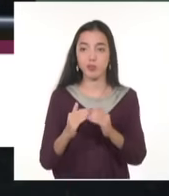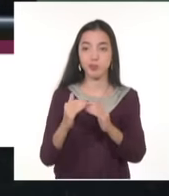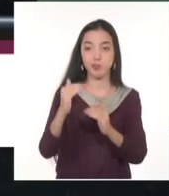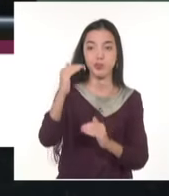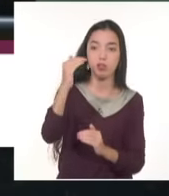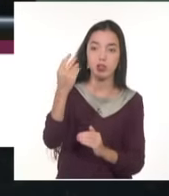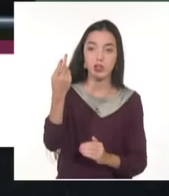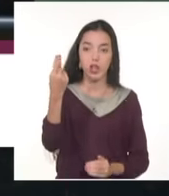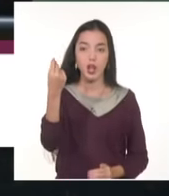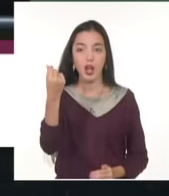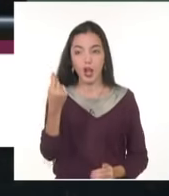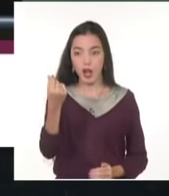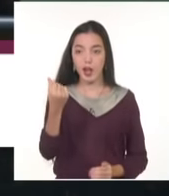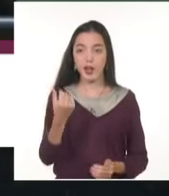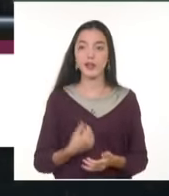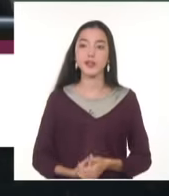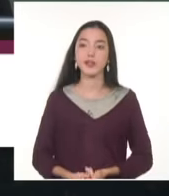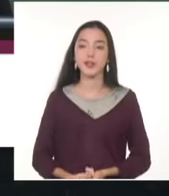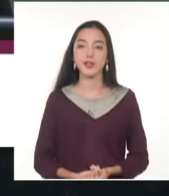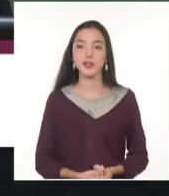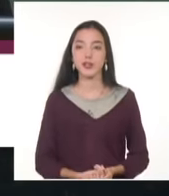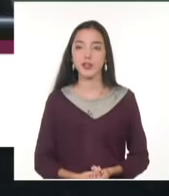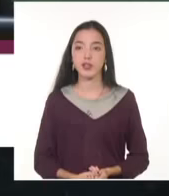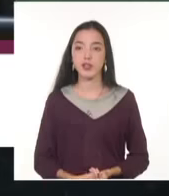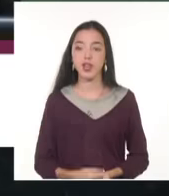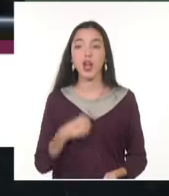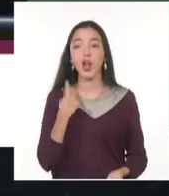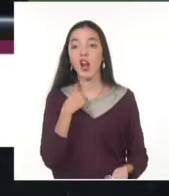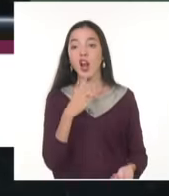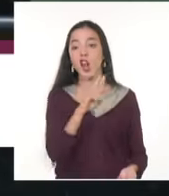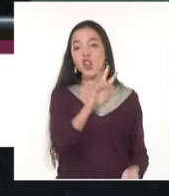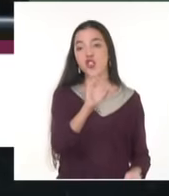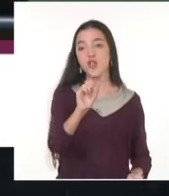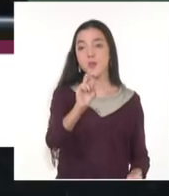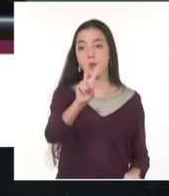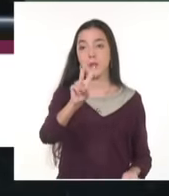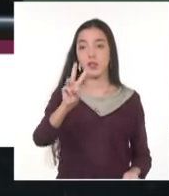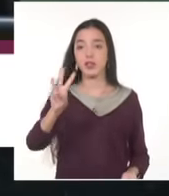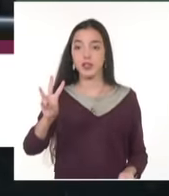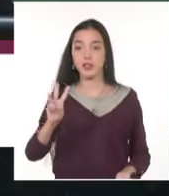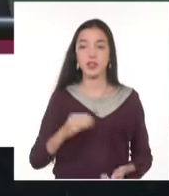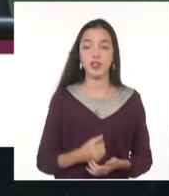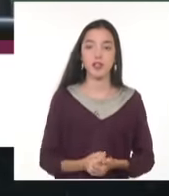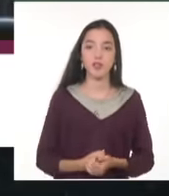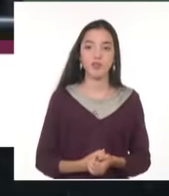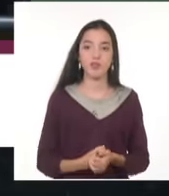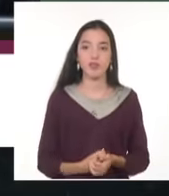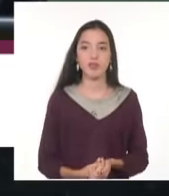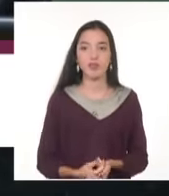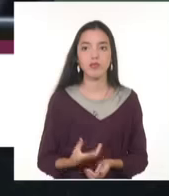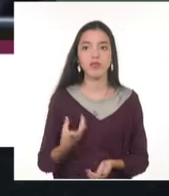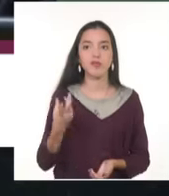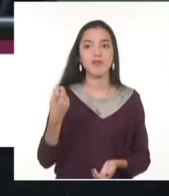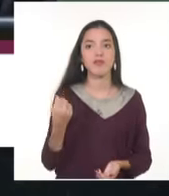mundial que en 2023 alcanzó la cifra récord de